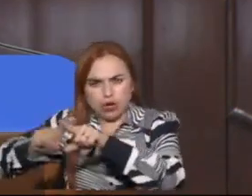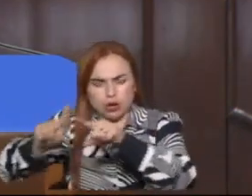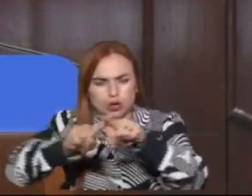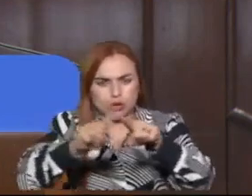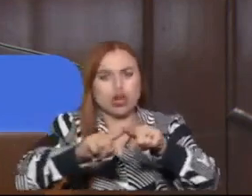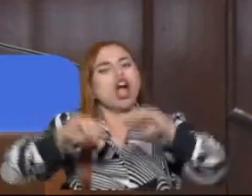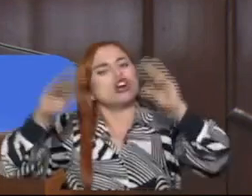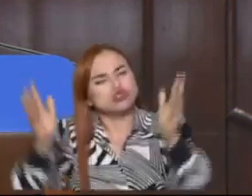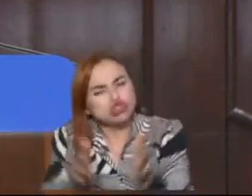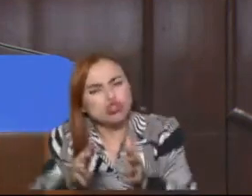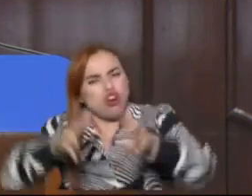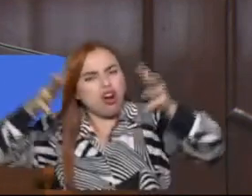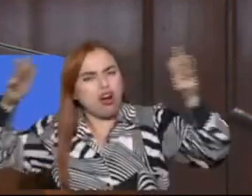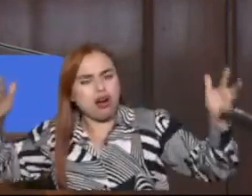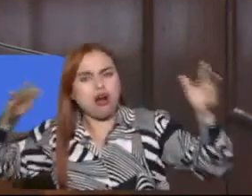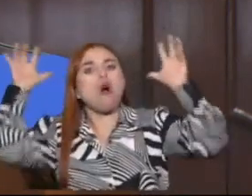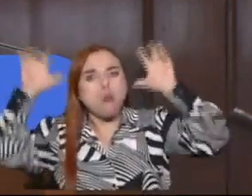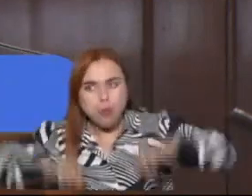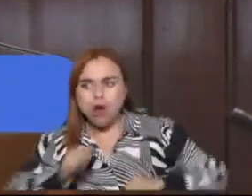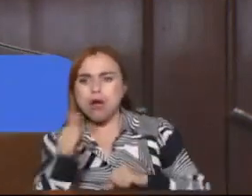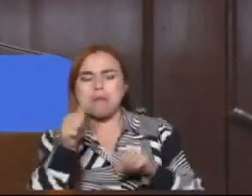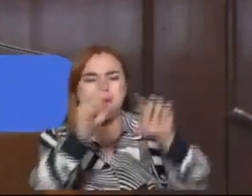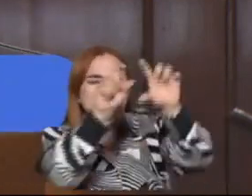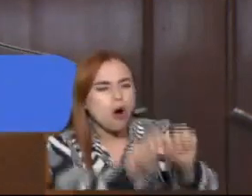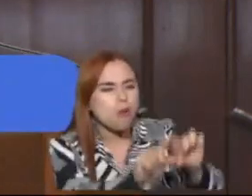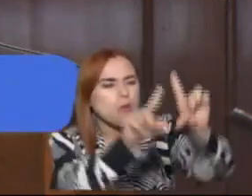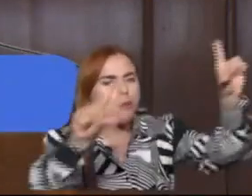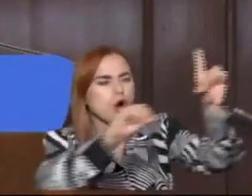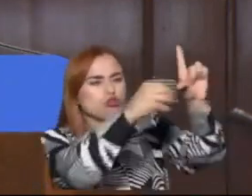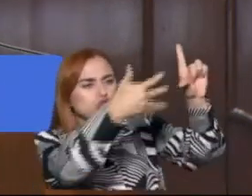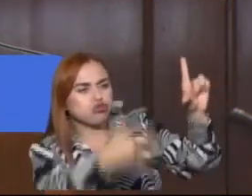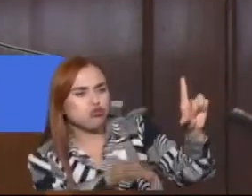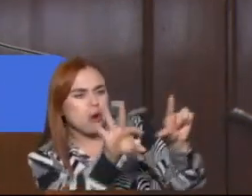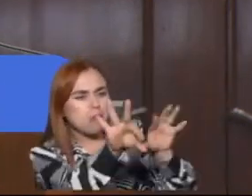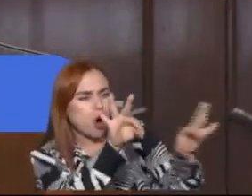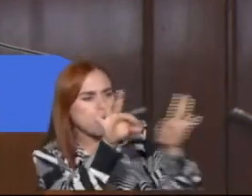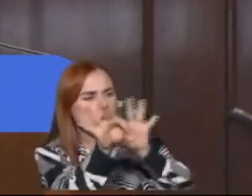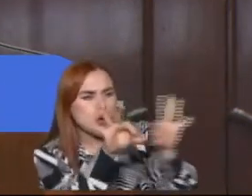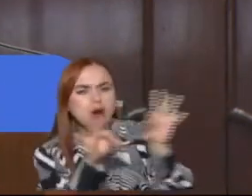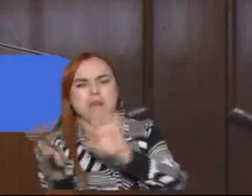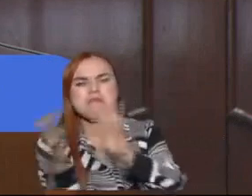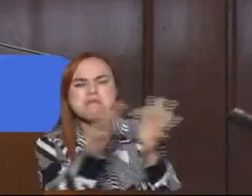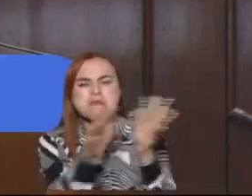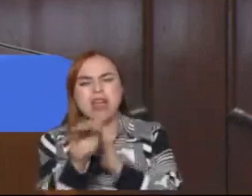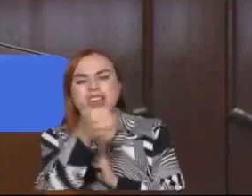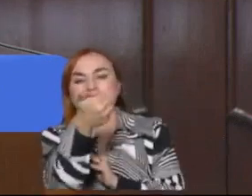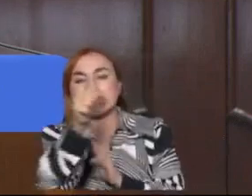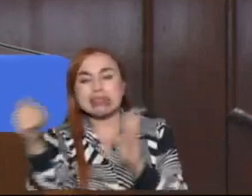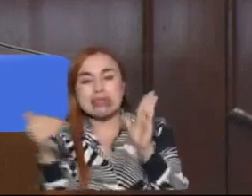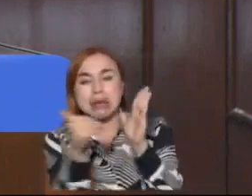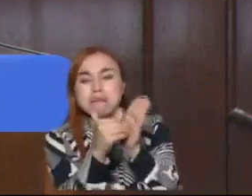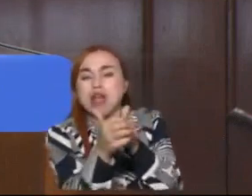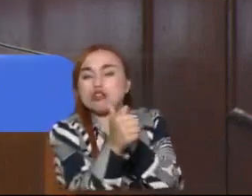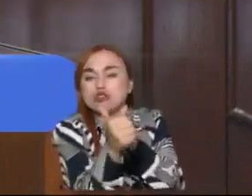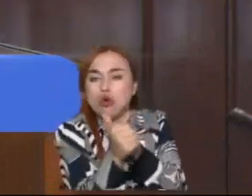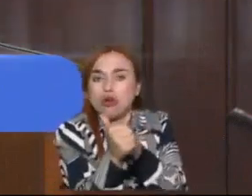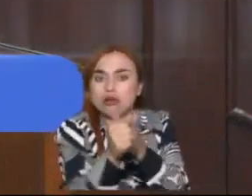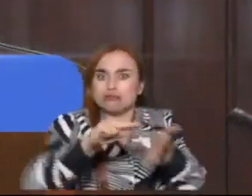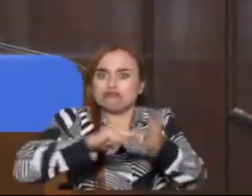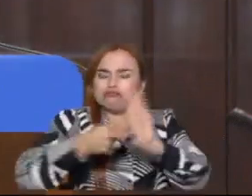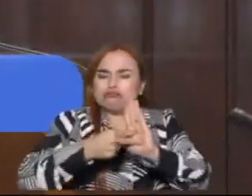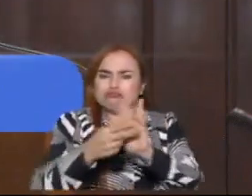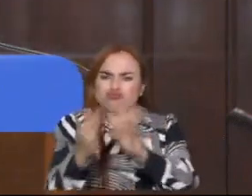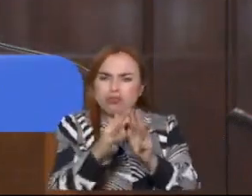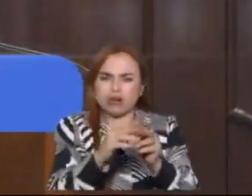en compras de hasta 10.000 balboas, que representan más del 85% de todas las compras